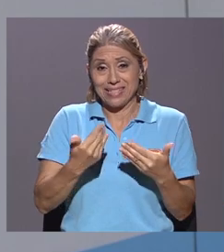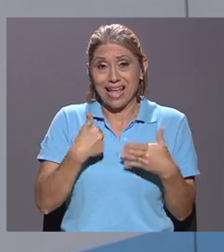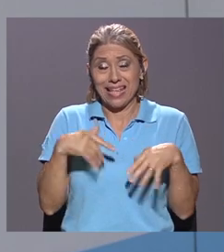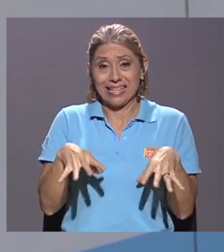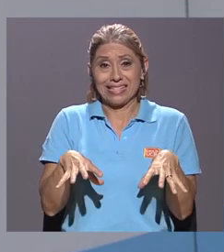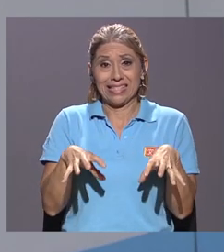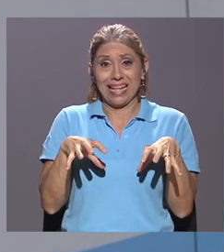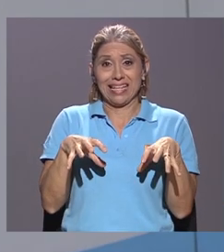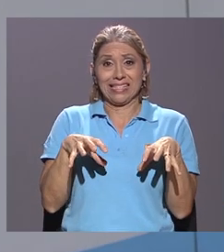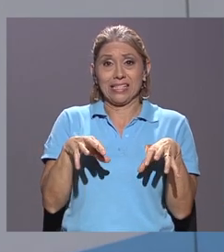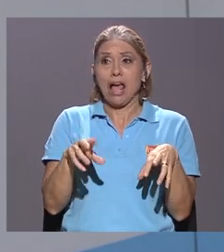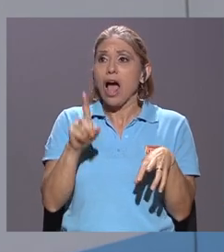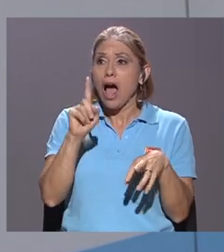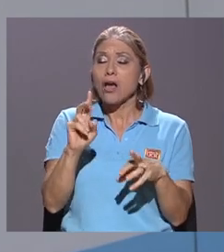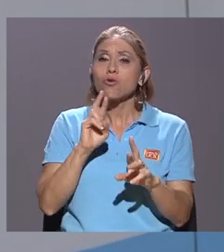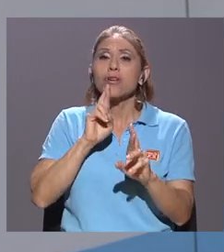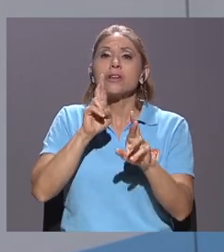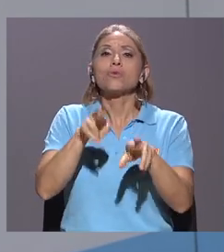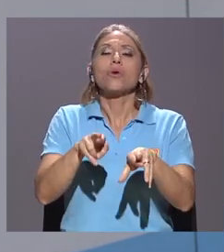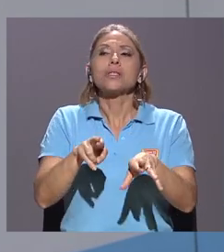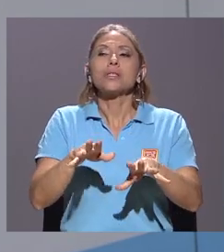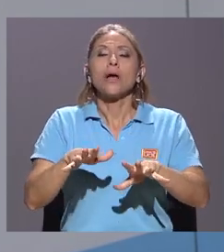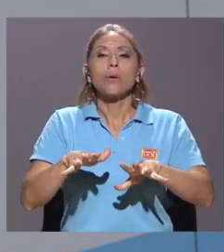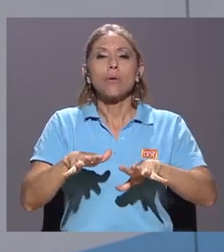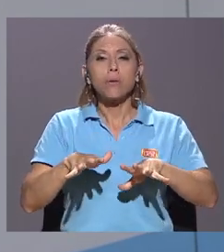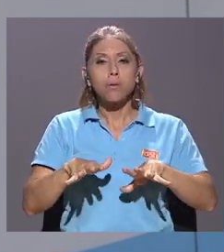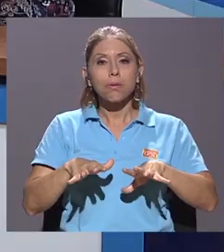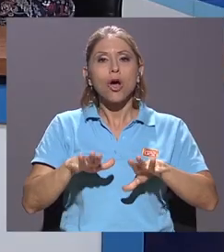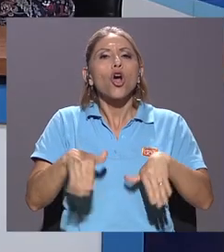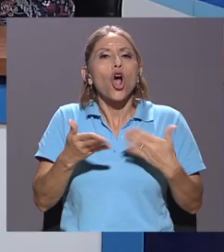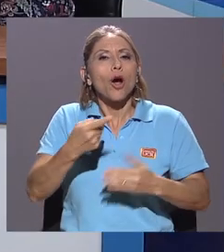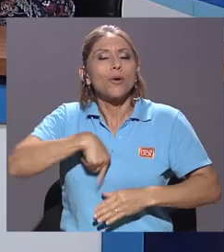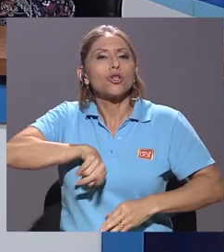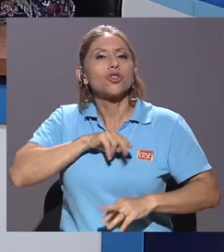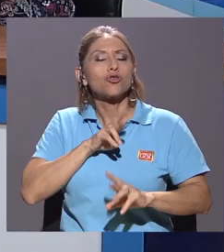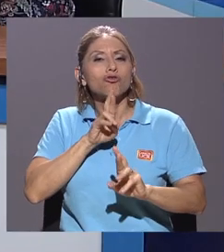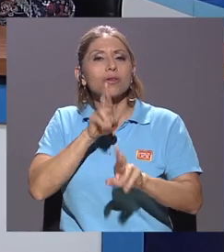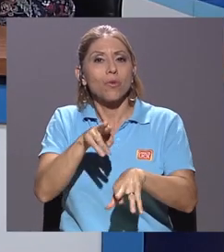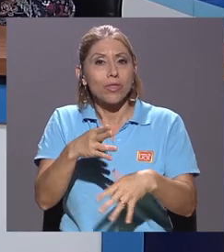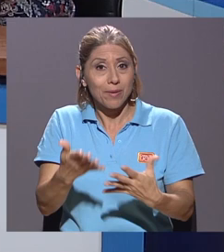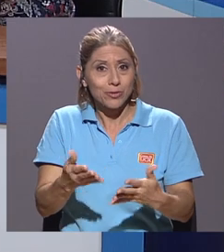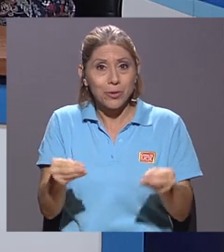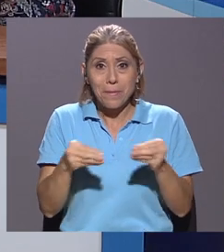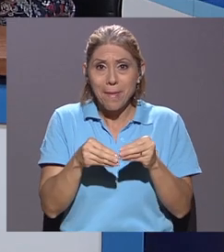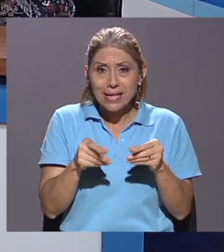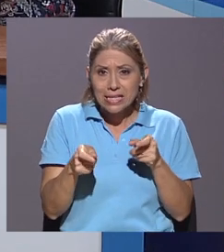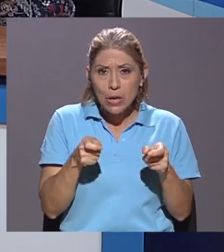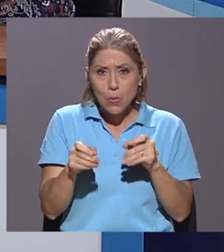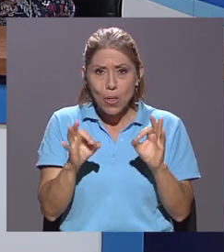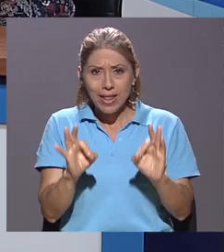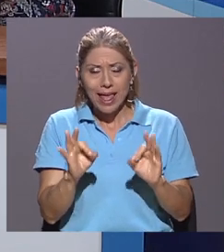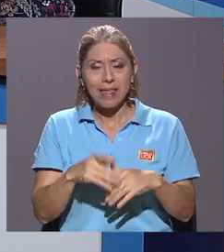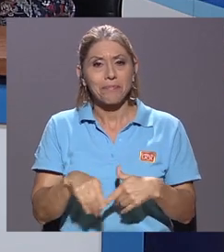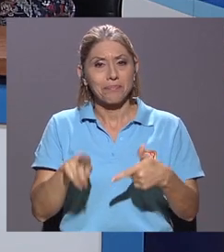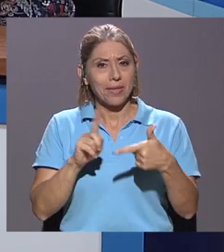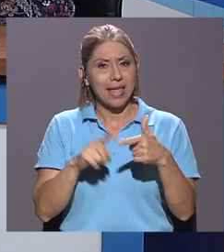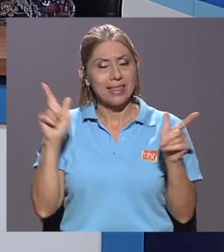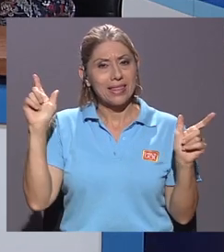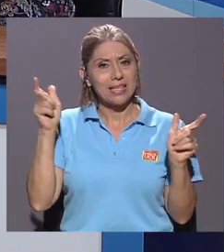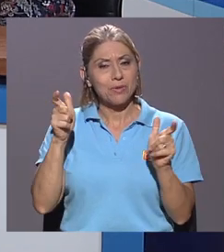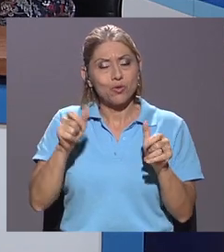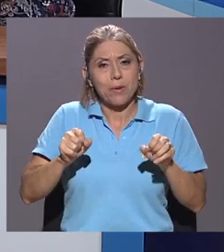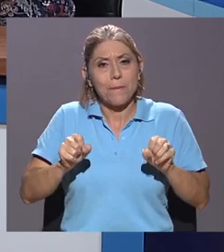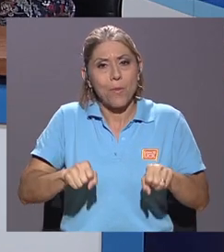respondemos ante agentes estresantes de cualquier tipo más moderada y disminuye la probabilidad de desarrollar